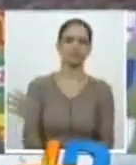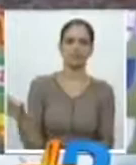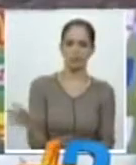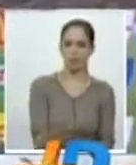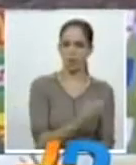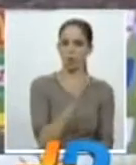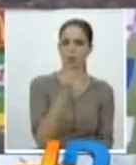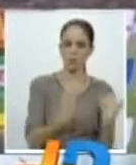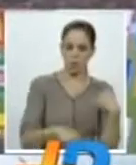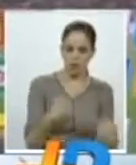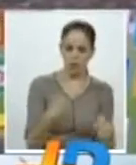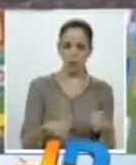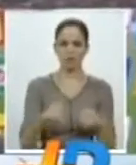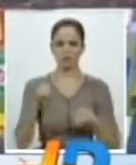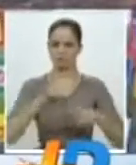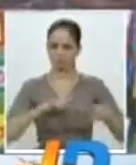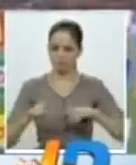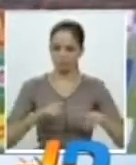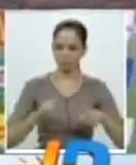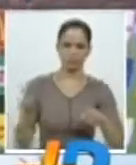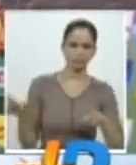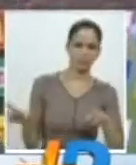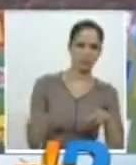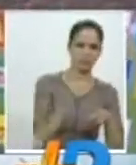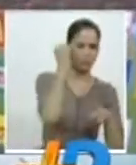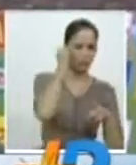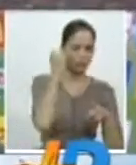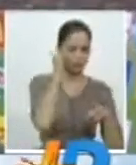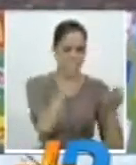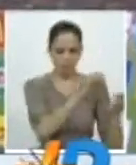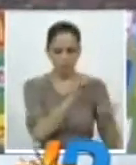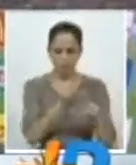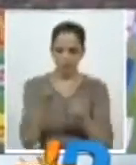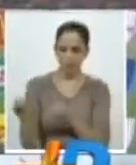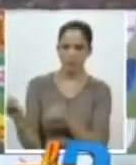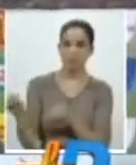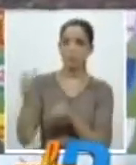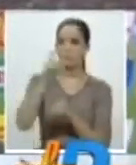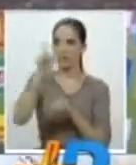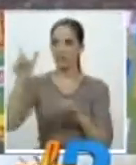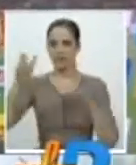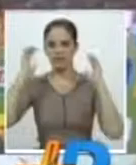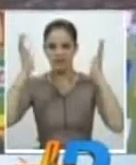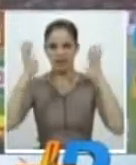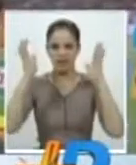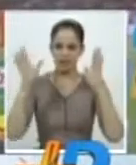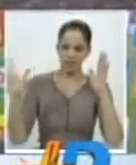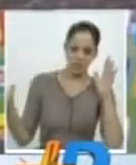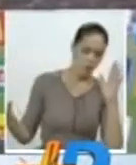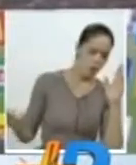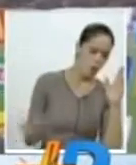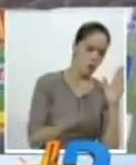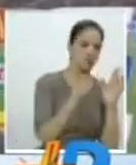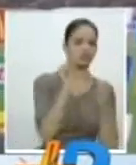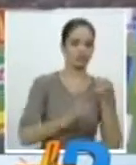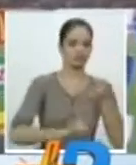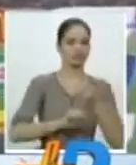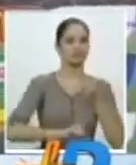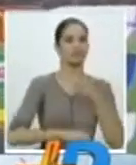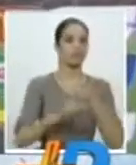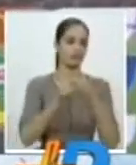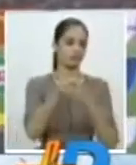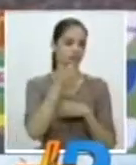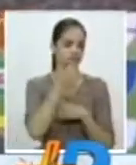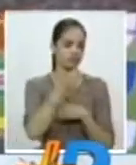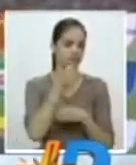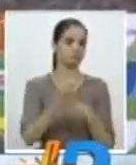los jugadores, los dirigentes, todo el cuerpo técnico, la afición, toda esta gente que está aquí y nos ha acompañado, y ustedes, los medios, nos han